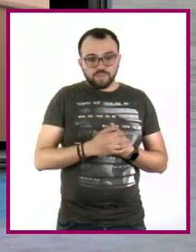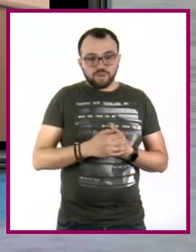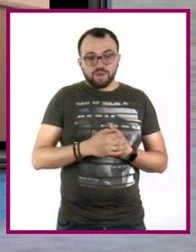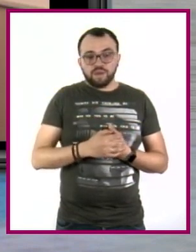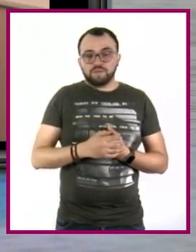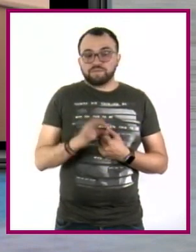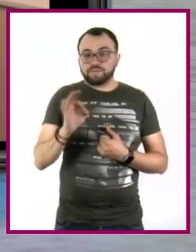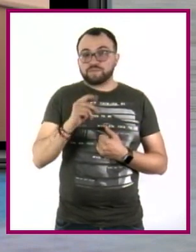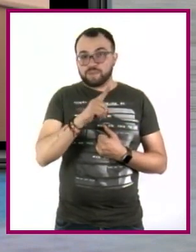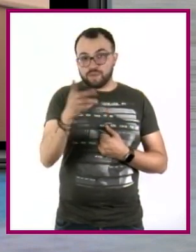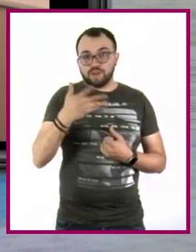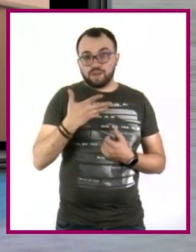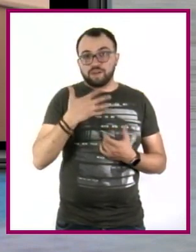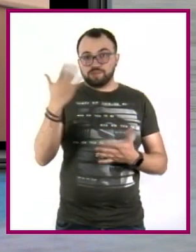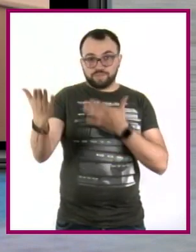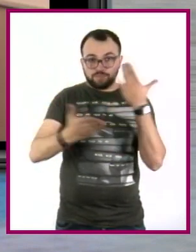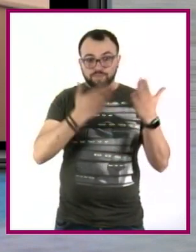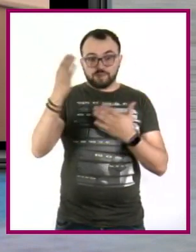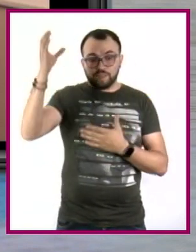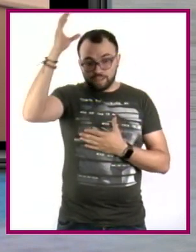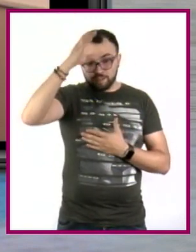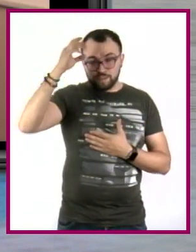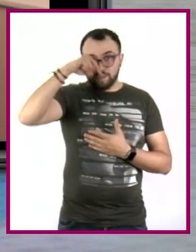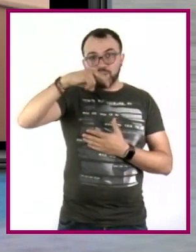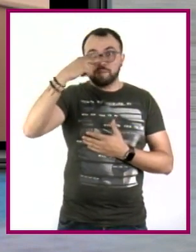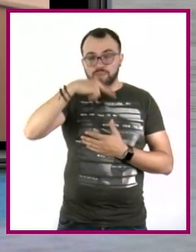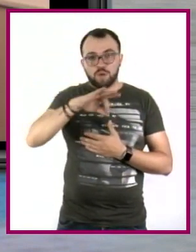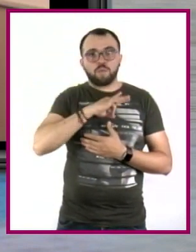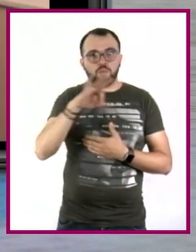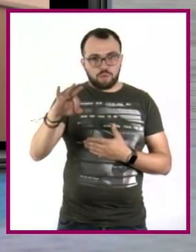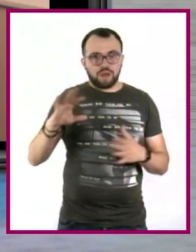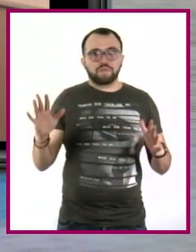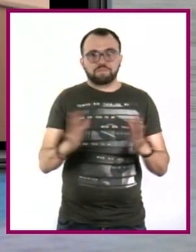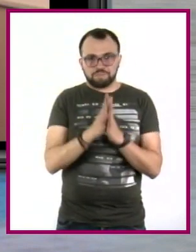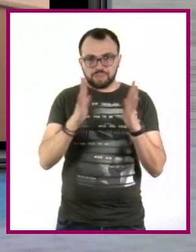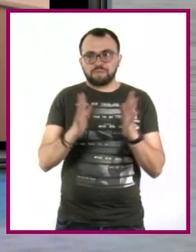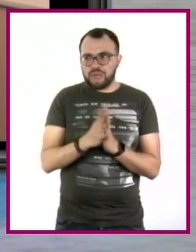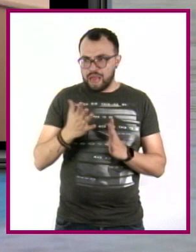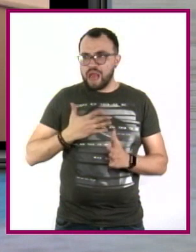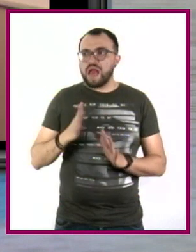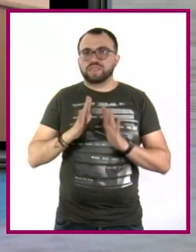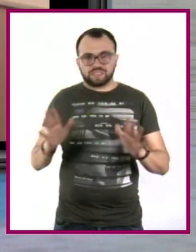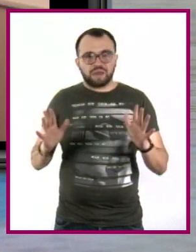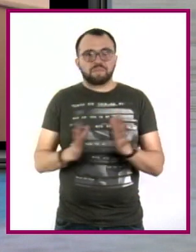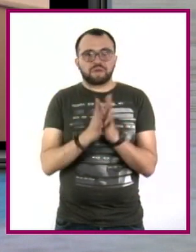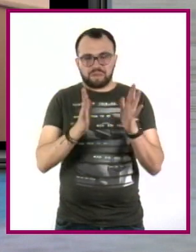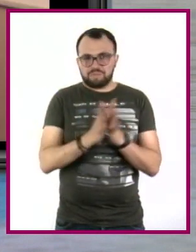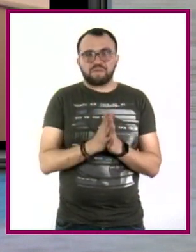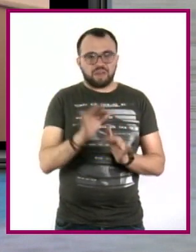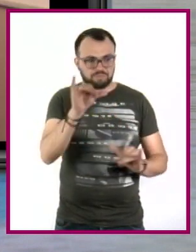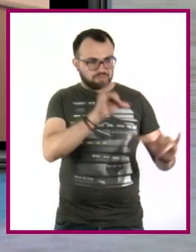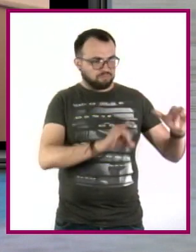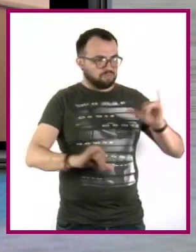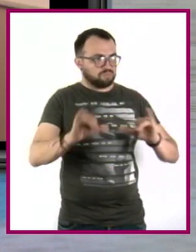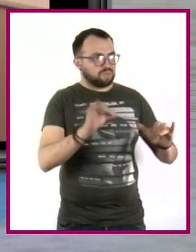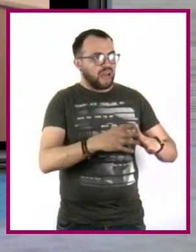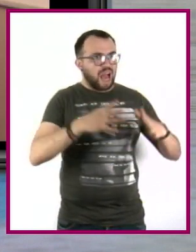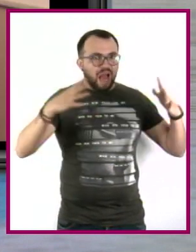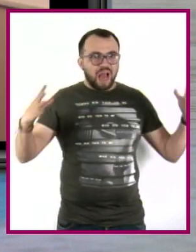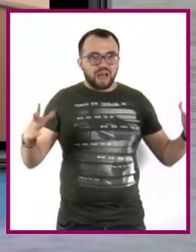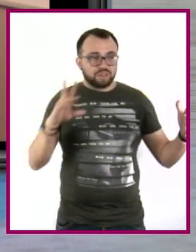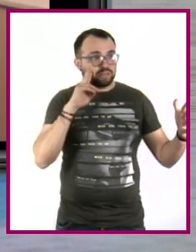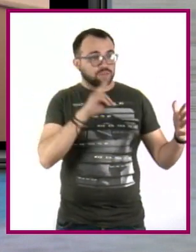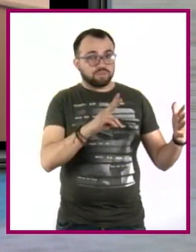Si ustedes estudian ciencia, ¿no? México puede participar y participa en grandes experimentos, ¿no? De manera que